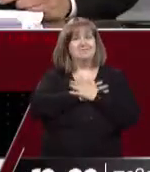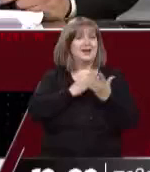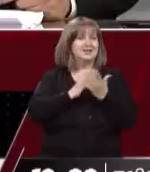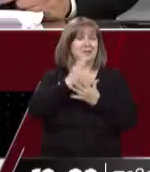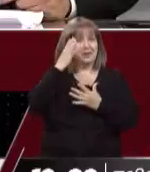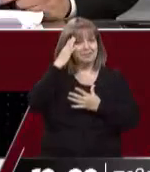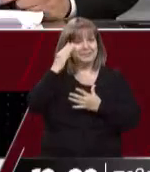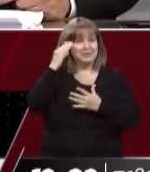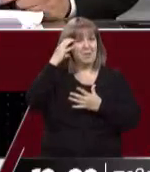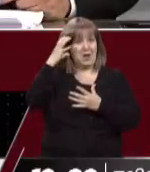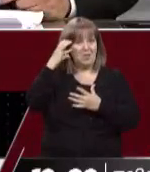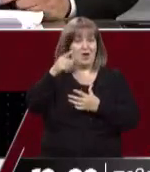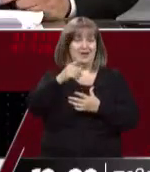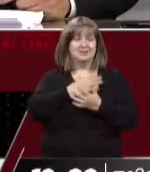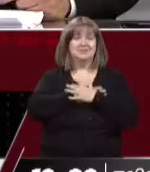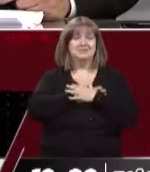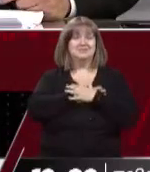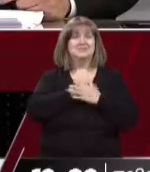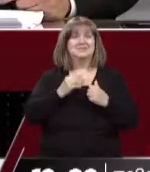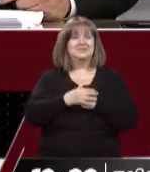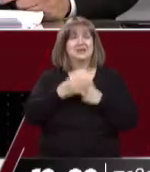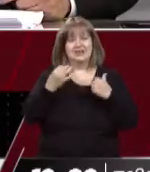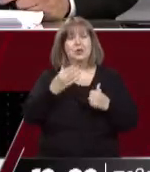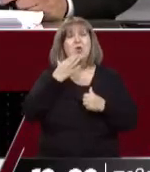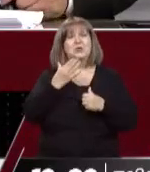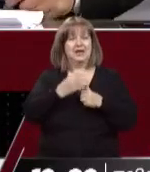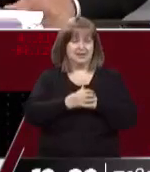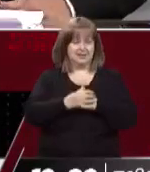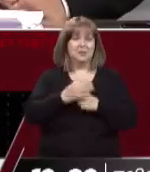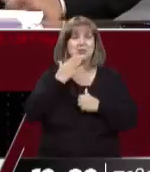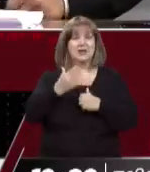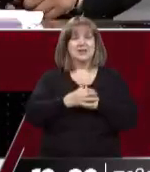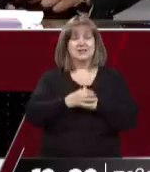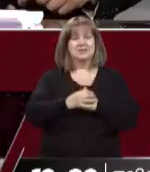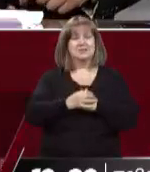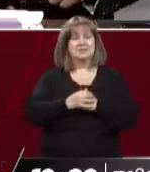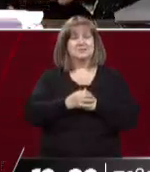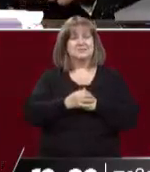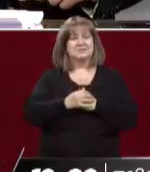para vos va a ser inolvidable. Seguro. Gracias. Muchas gracias a usted. A vos. Abrazo grande.